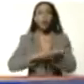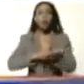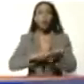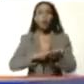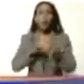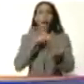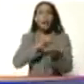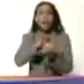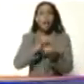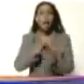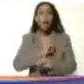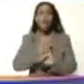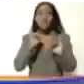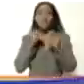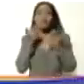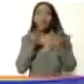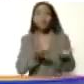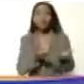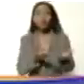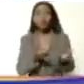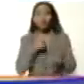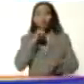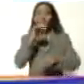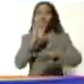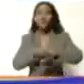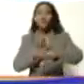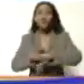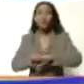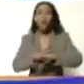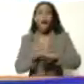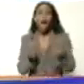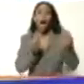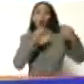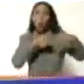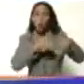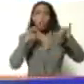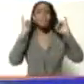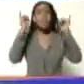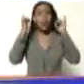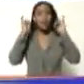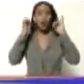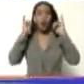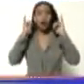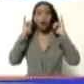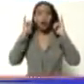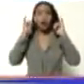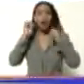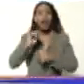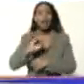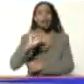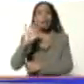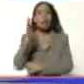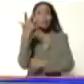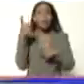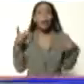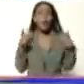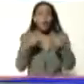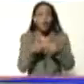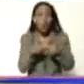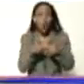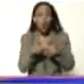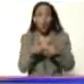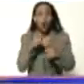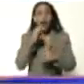estratégicas. Finalmente, le informo que hemos acordado celebrar la decima quinta sesión de la Comisión